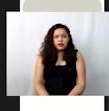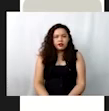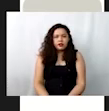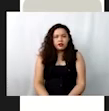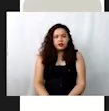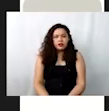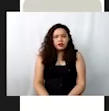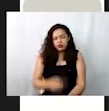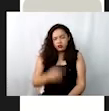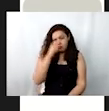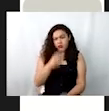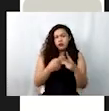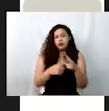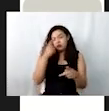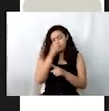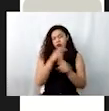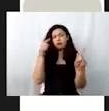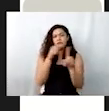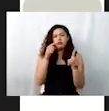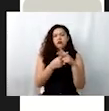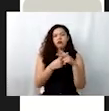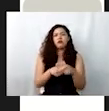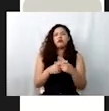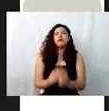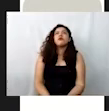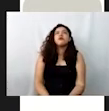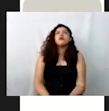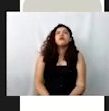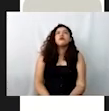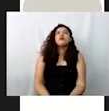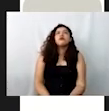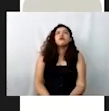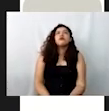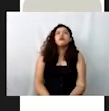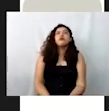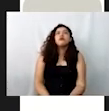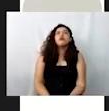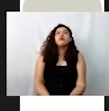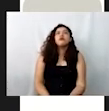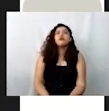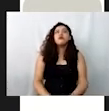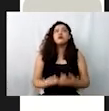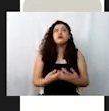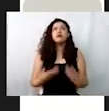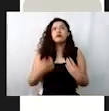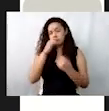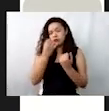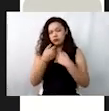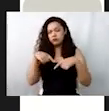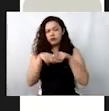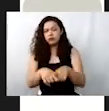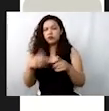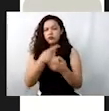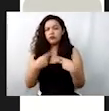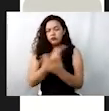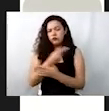inicio en la elaboración de objetivos. Y ahora, asegurando que está totalmente en paralelo con la Agenda Nacional de Planificación, tenemos